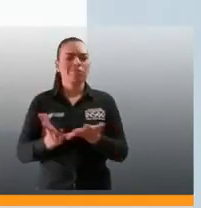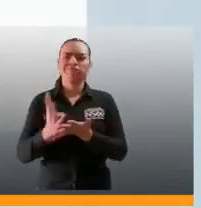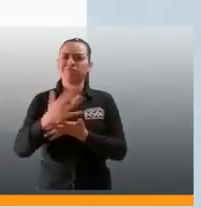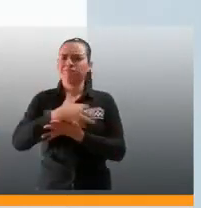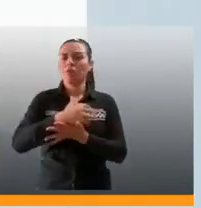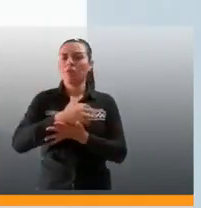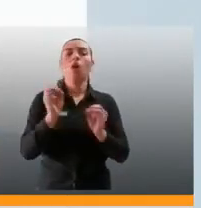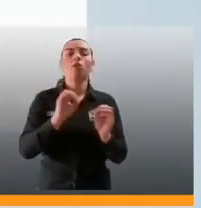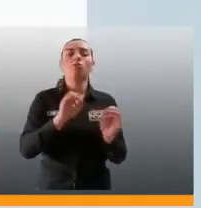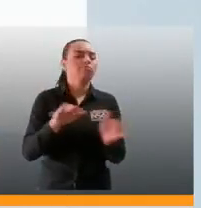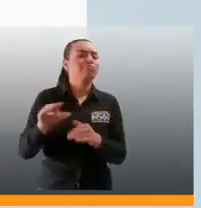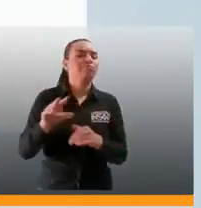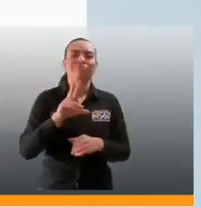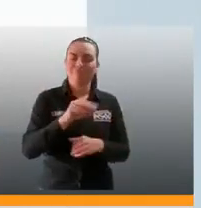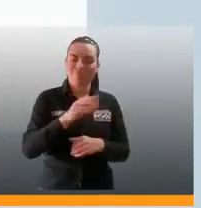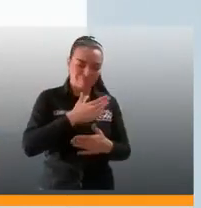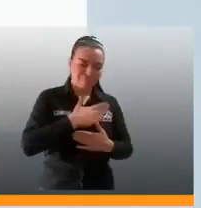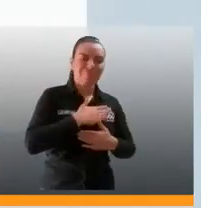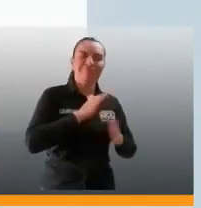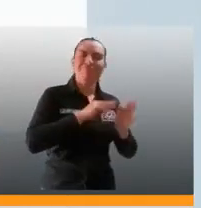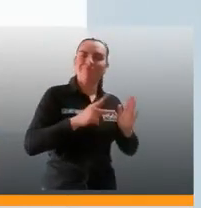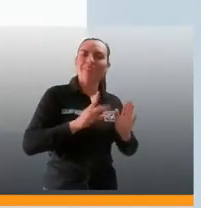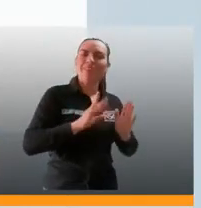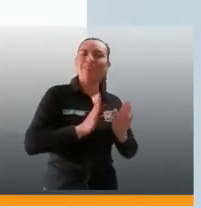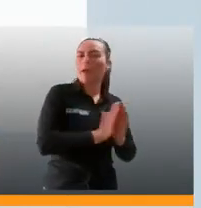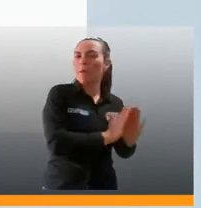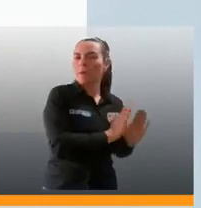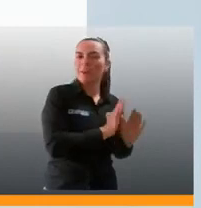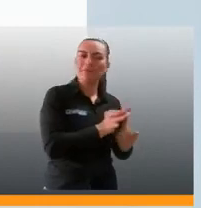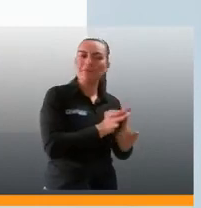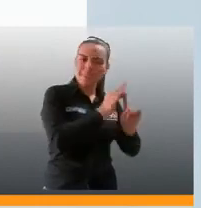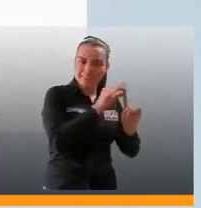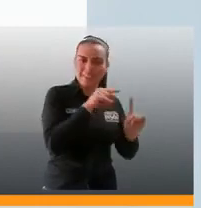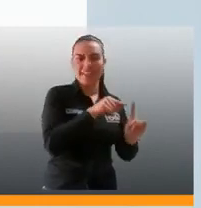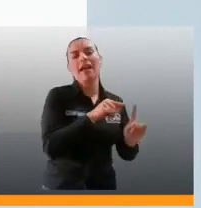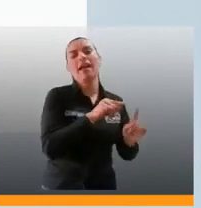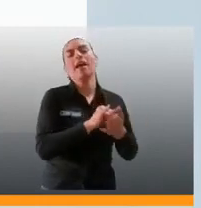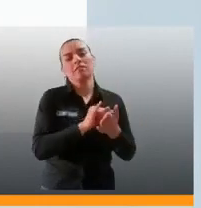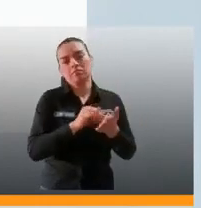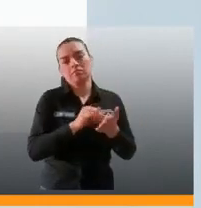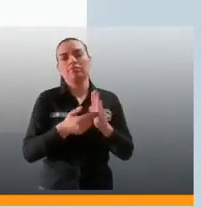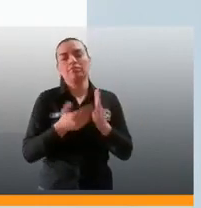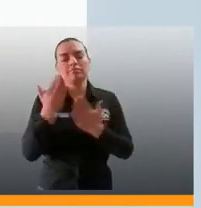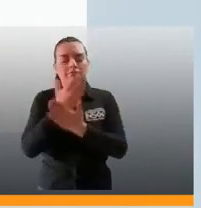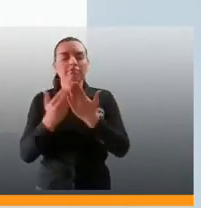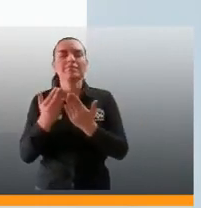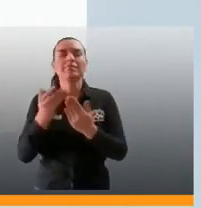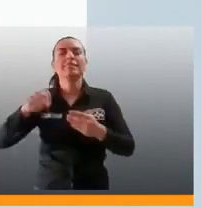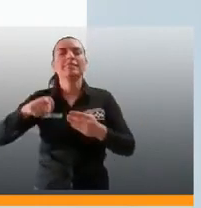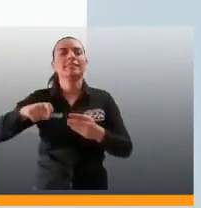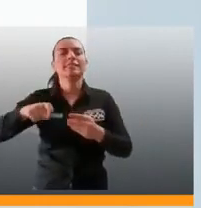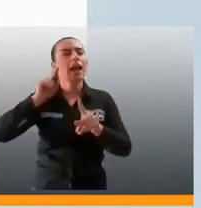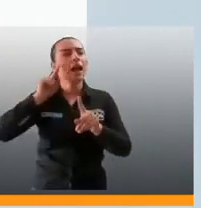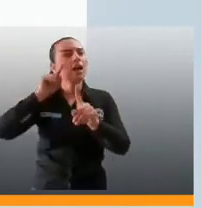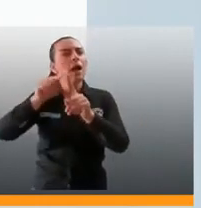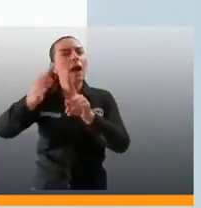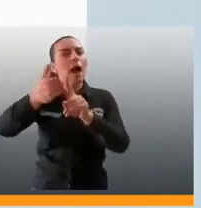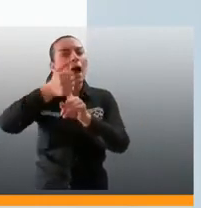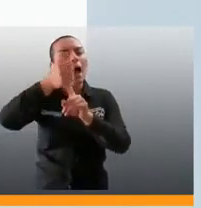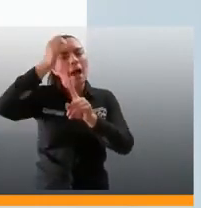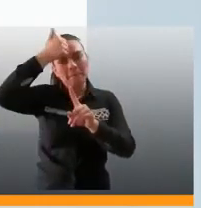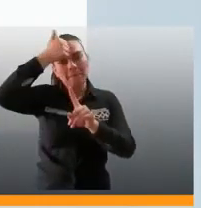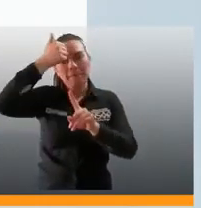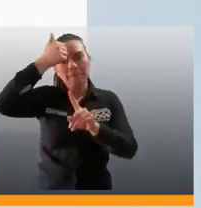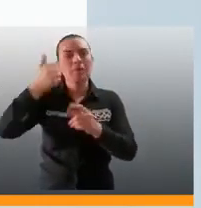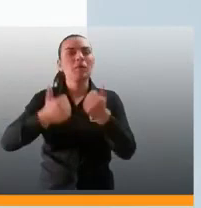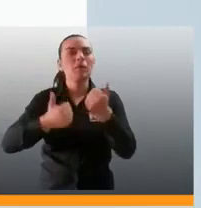área. Entonces, hay que estar informados y revisar, bueno, de acuerdo a mis objetivos de aprendizaje, lo que quiero lograr, mirar si hay una